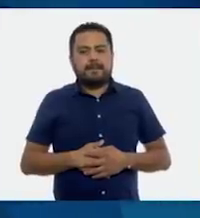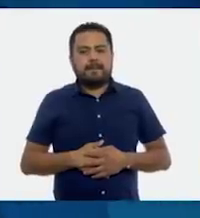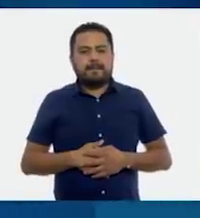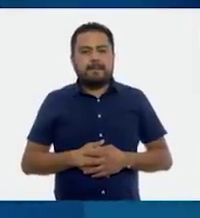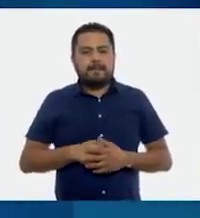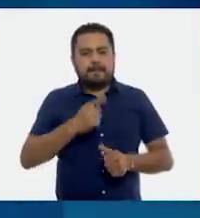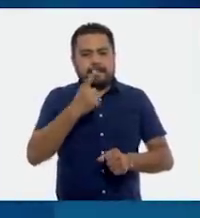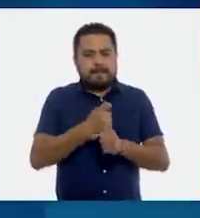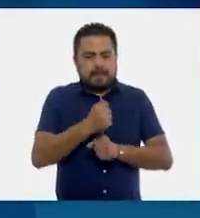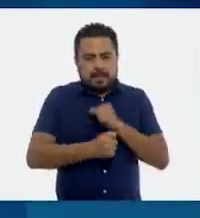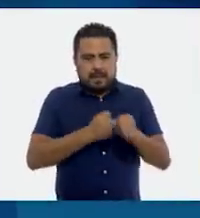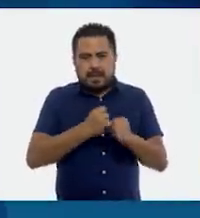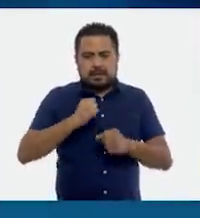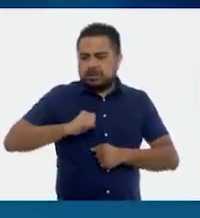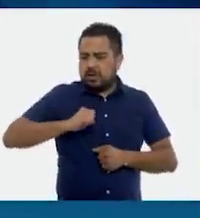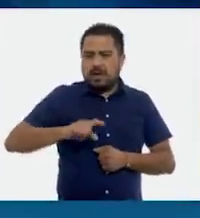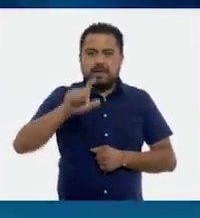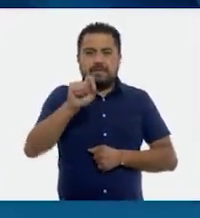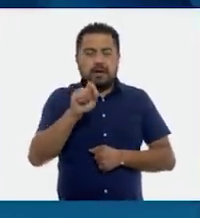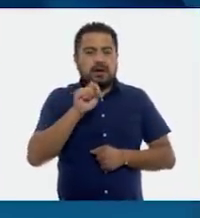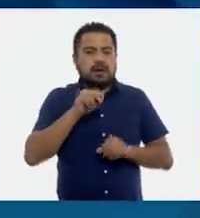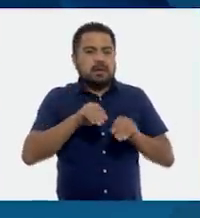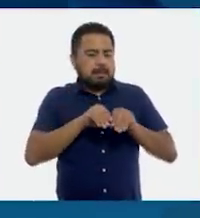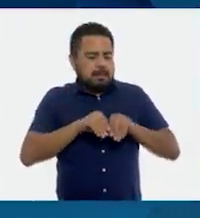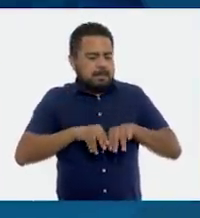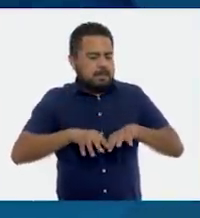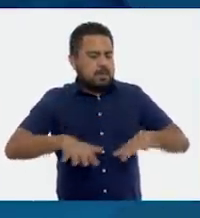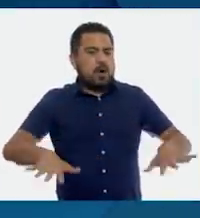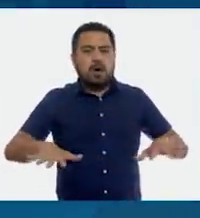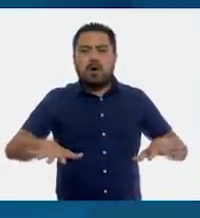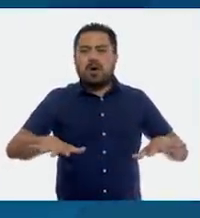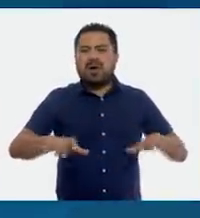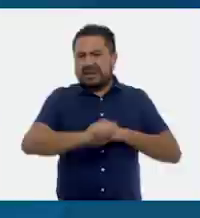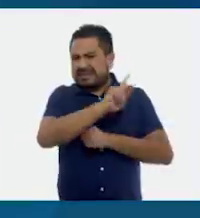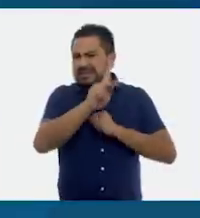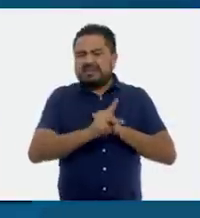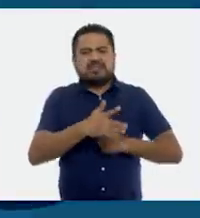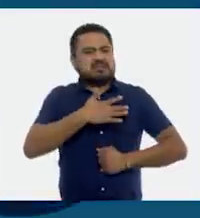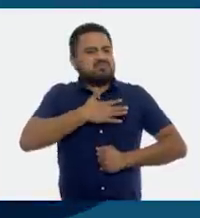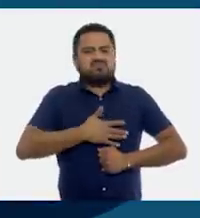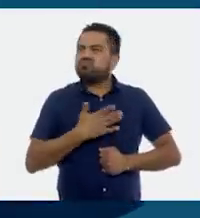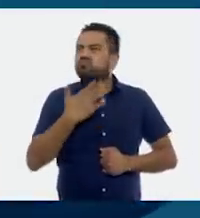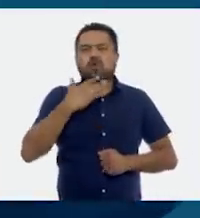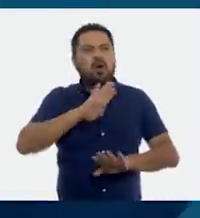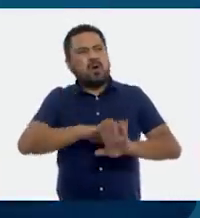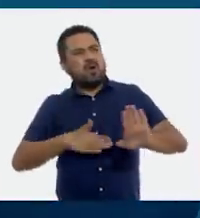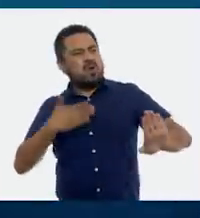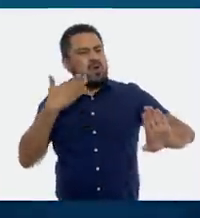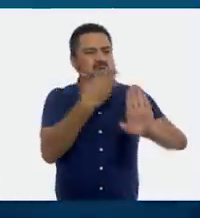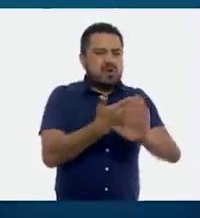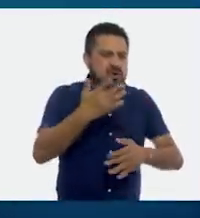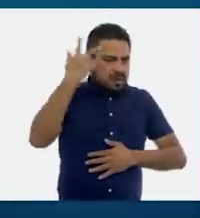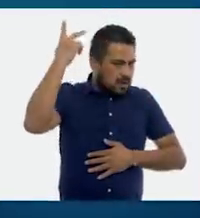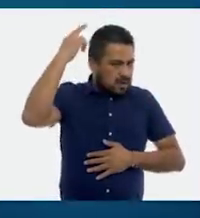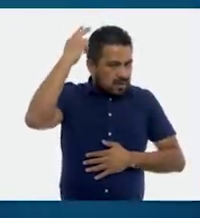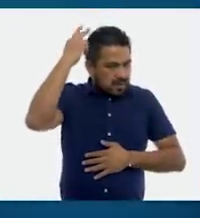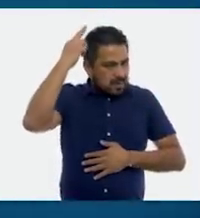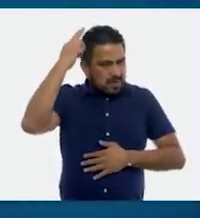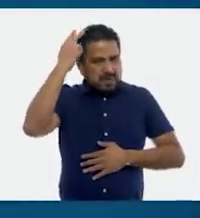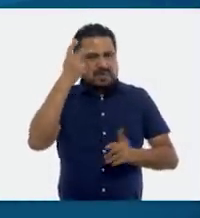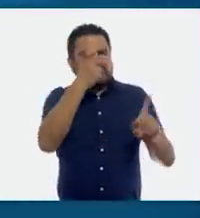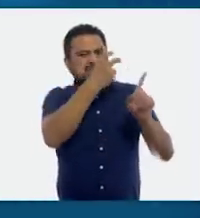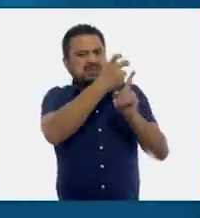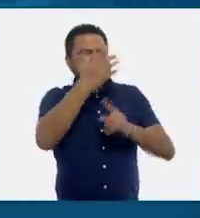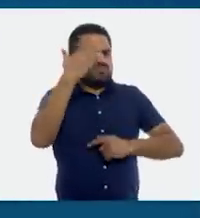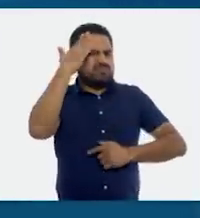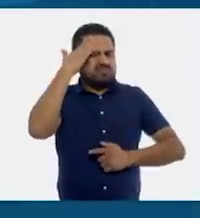Hacia la primera década del siglo XX, se había extendido por el país una evidente inconformidad en contra del gobierno de Porfirio Díaz. Su